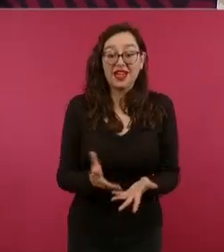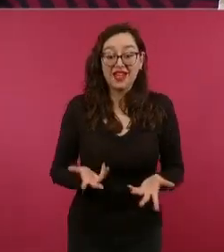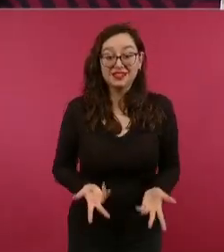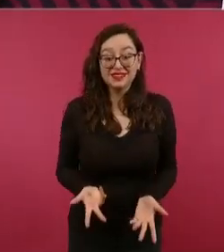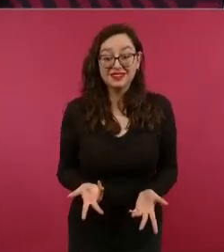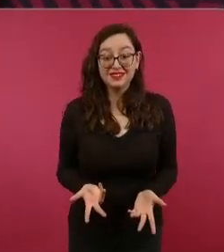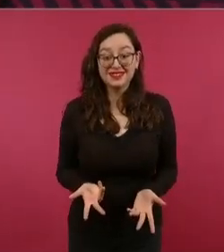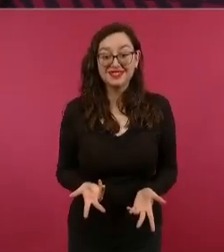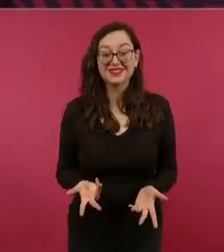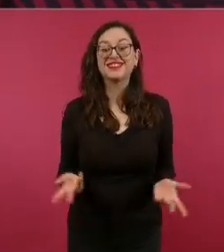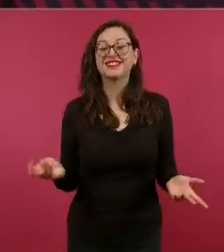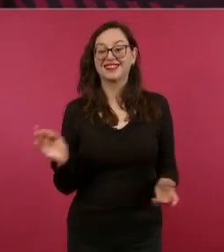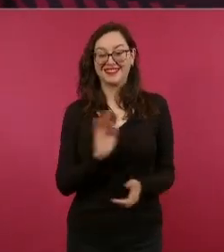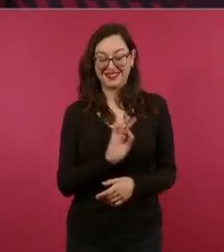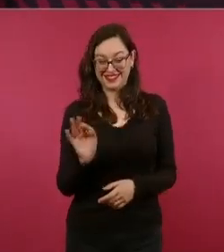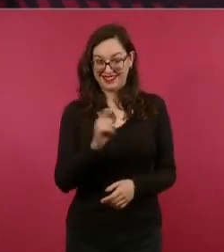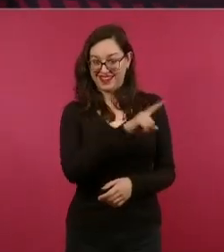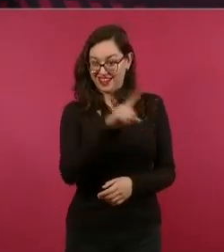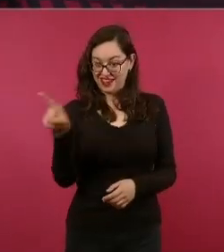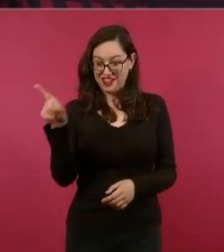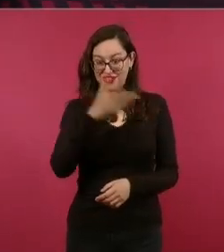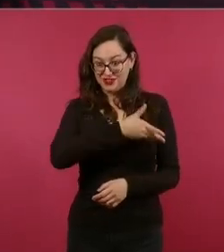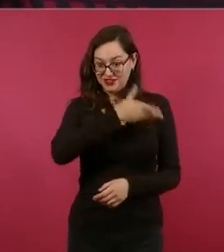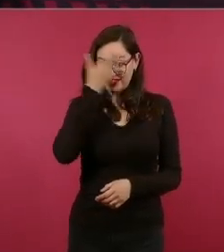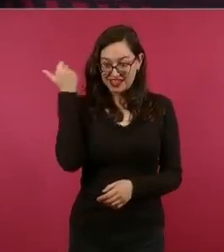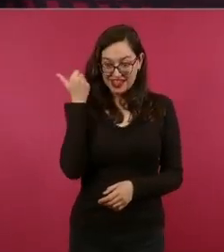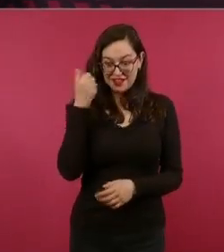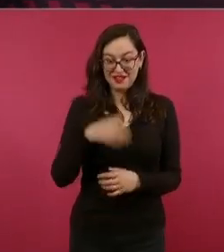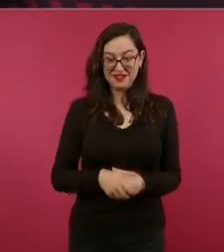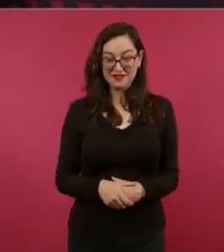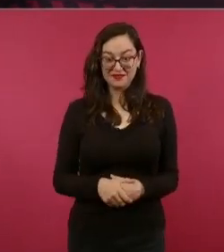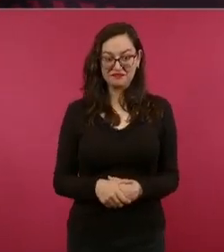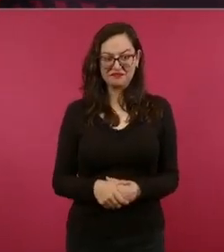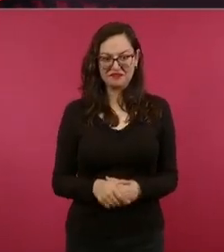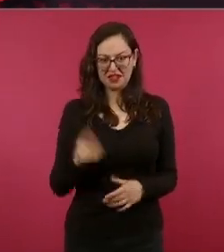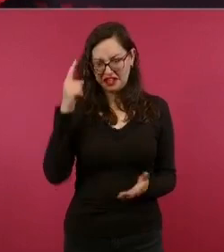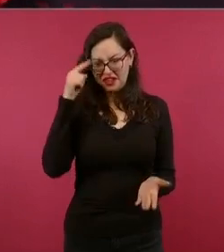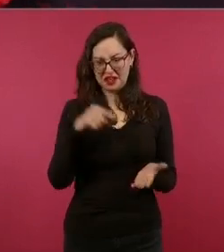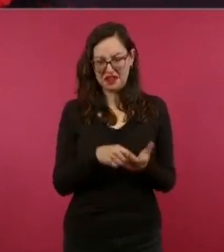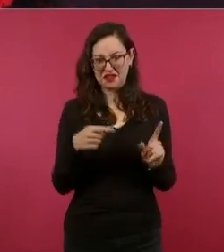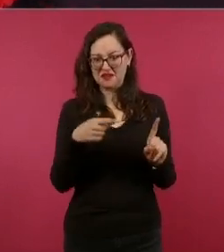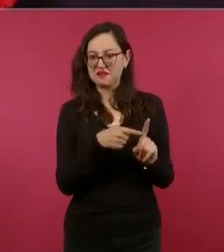Eso seguramente no se sabía. No sé si ellos lo dijeron.